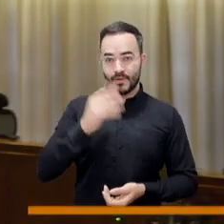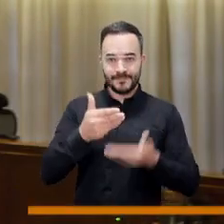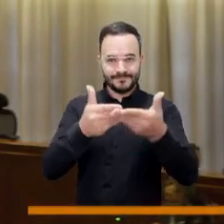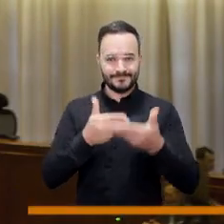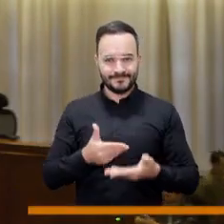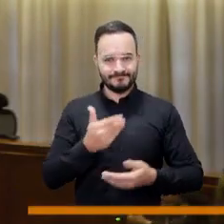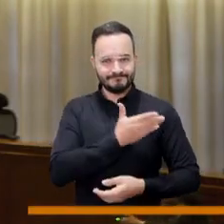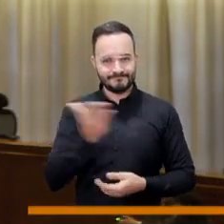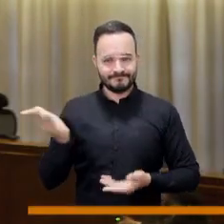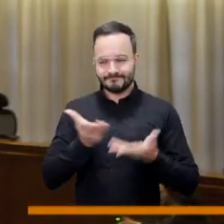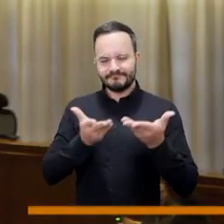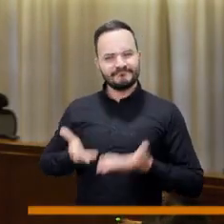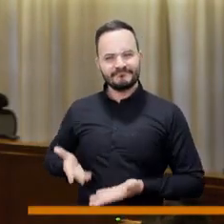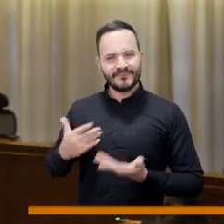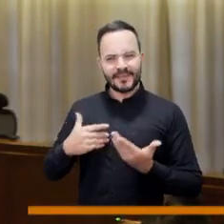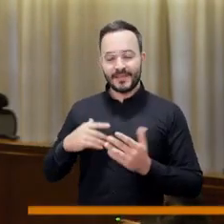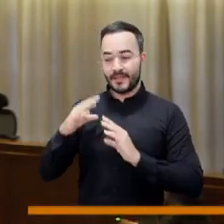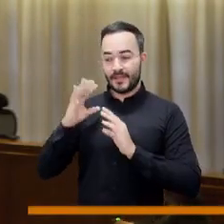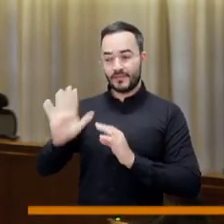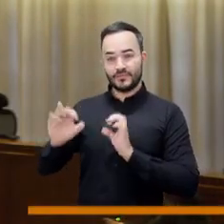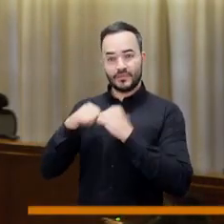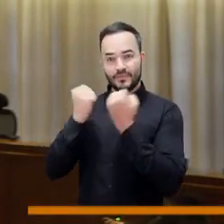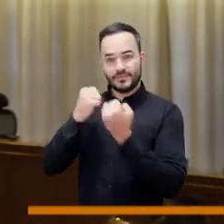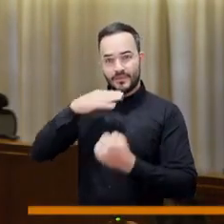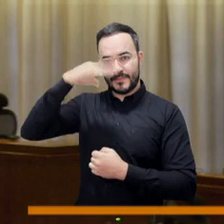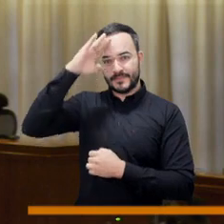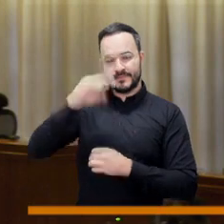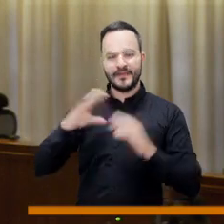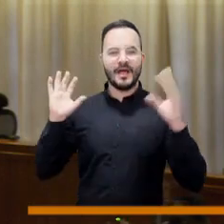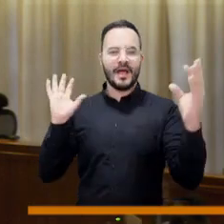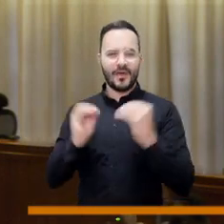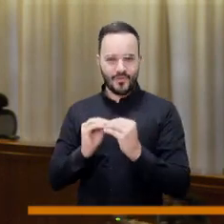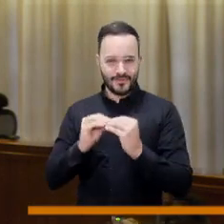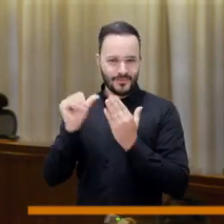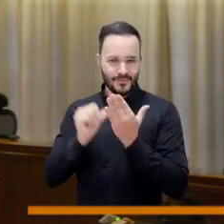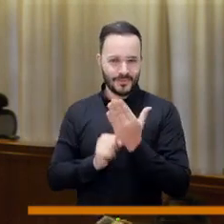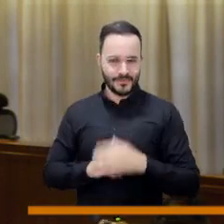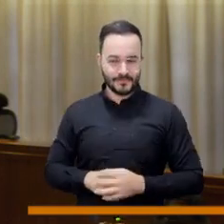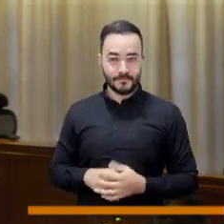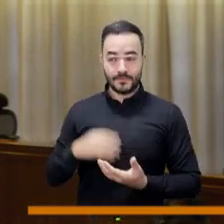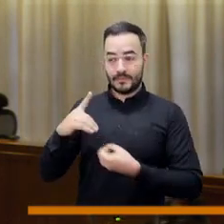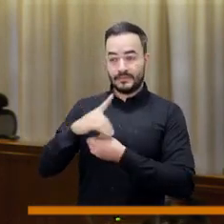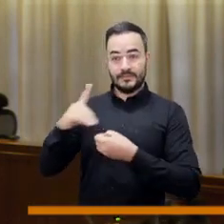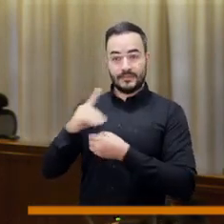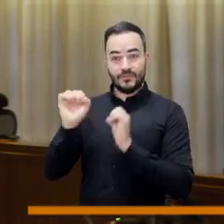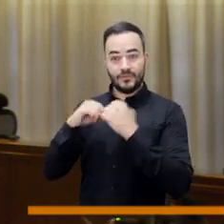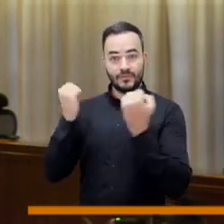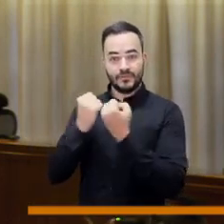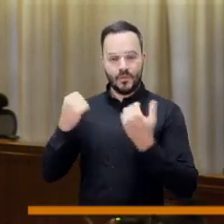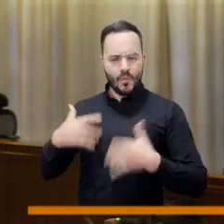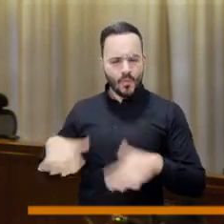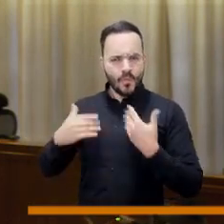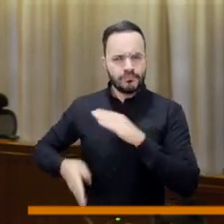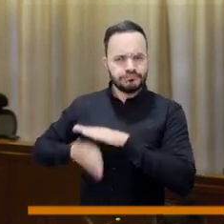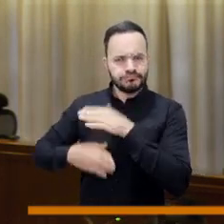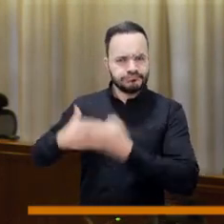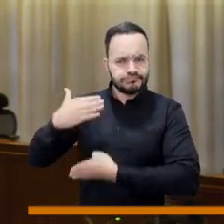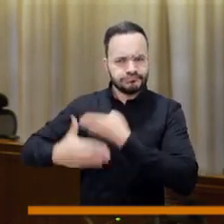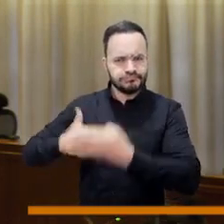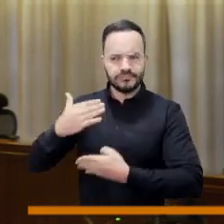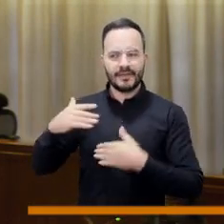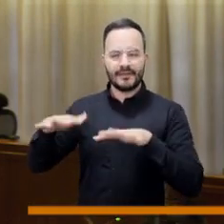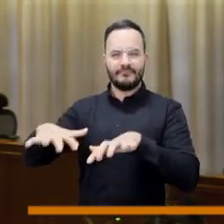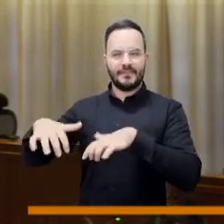Hola, bienvenidos a De Acuerdo, el informativo del Consejo de Medellín. Hoy destacamos cómo el Consejo Distrital de Medellín continúa en su tarea